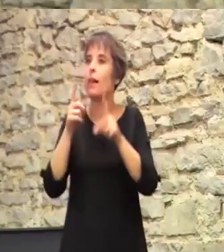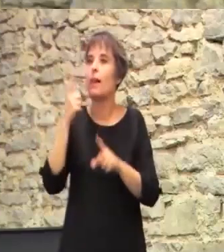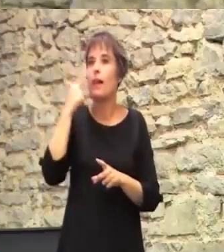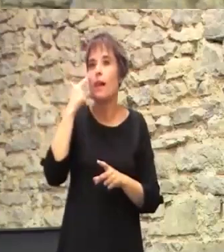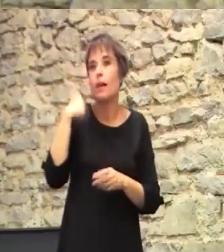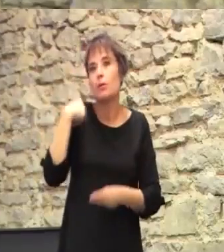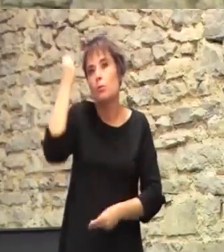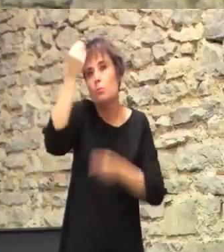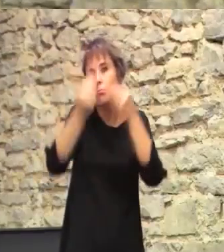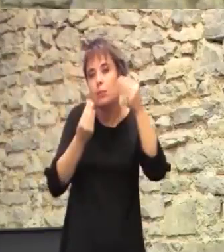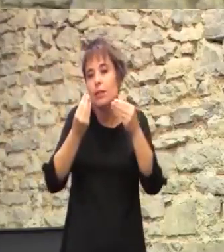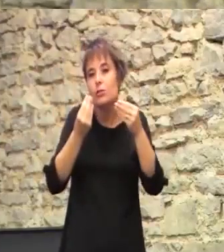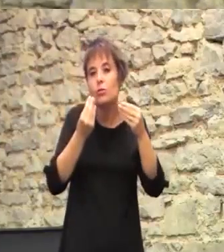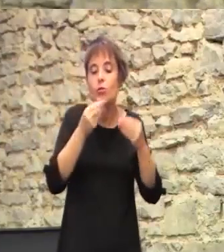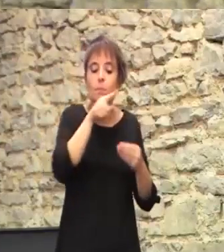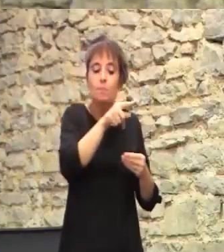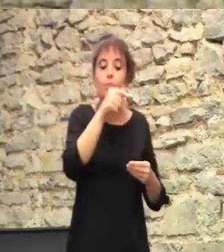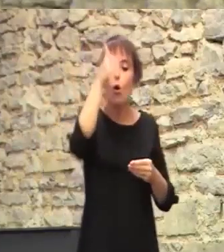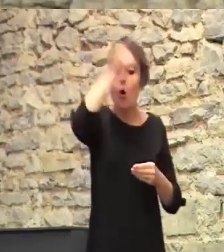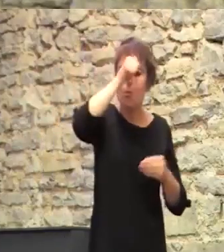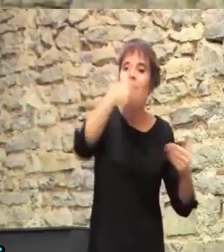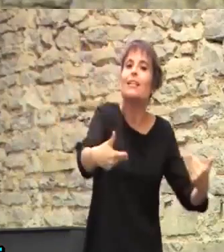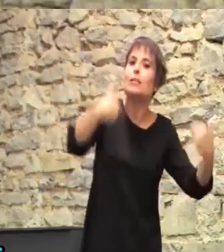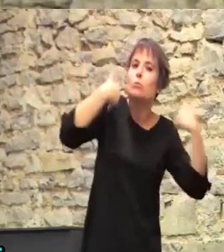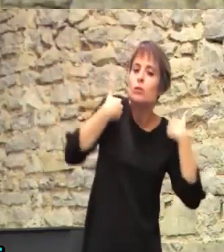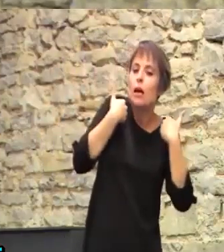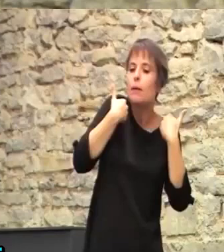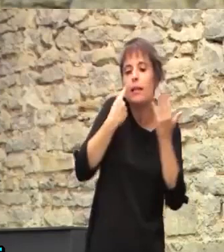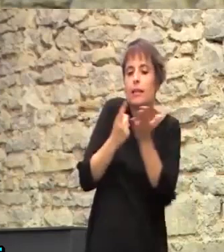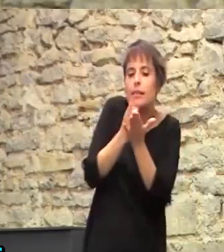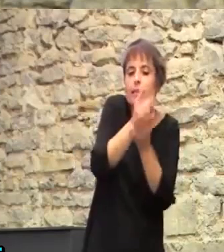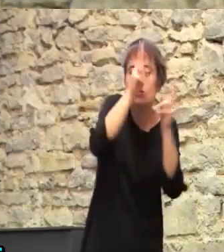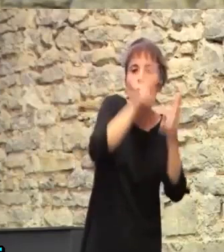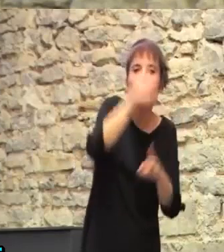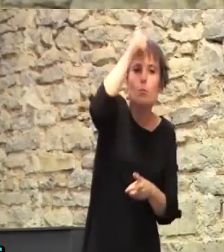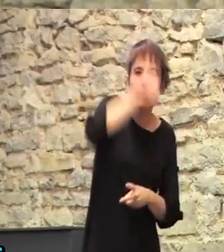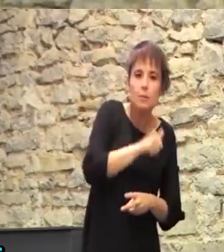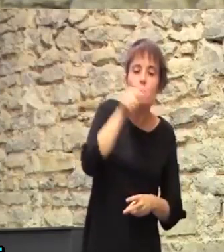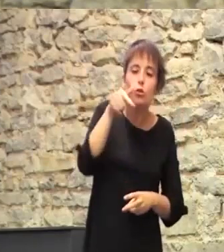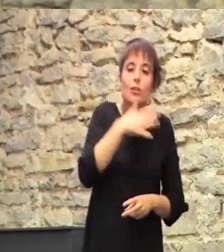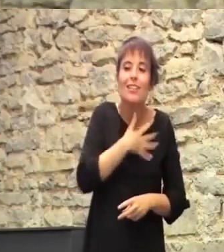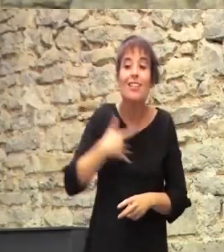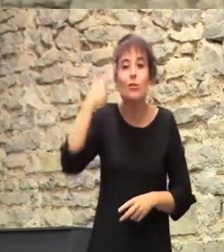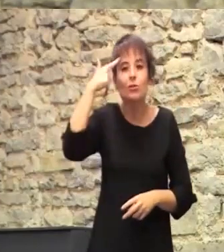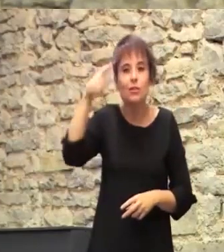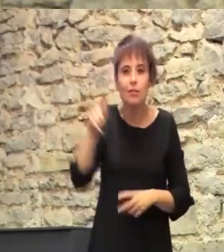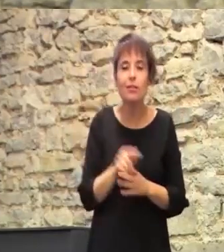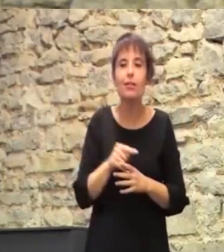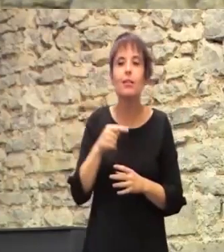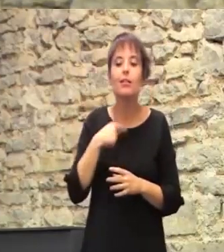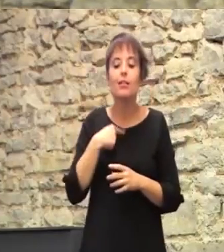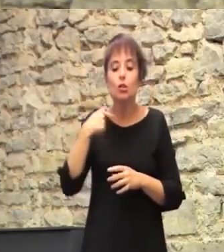que es de los hombres diseñarse sus nuevas masculinidades pero en mi caso a mí me interesa saber qué